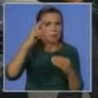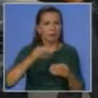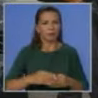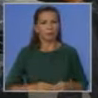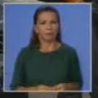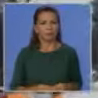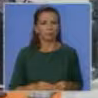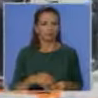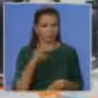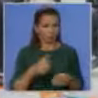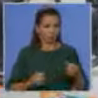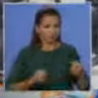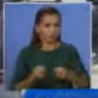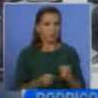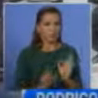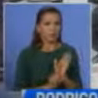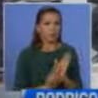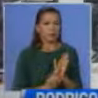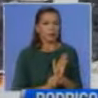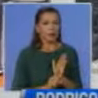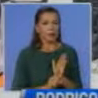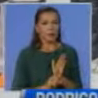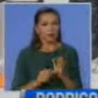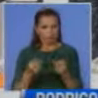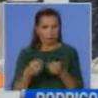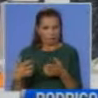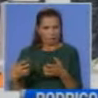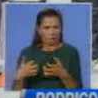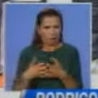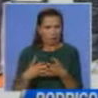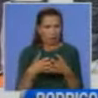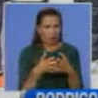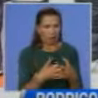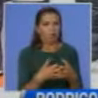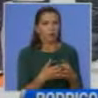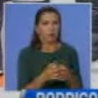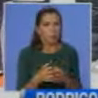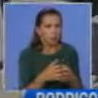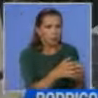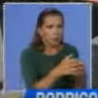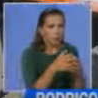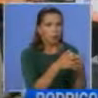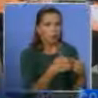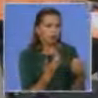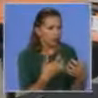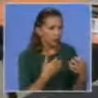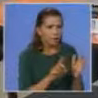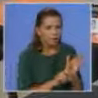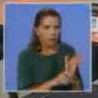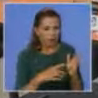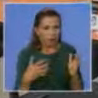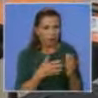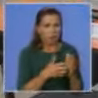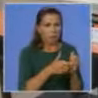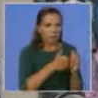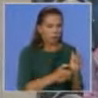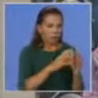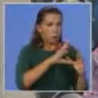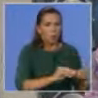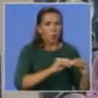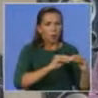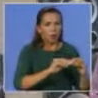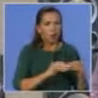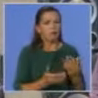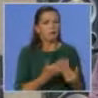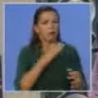y lo ubican lo más cercana posiblemente dónde está la alarma para poder bloquearle. De acuerdo al comandante general de la policía, una